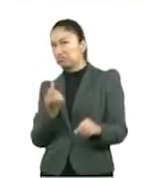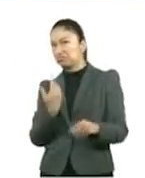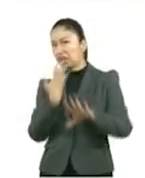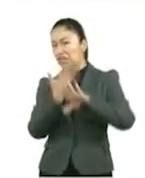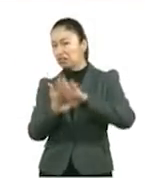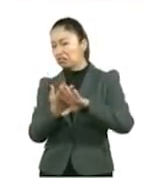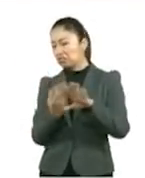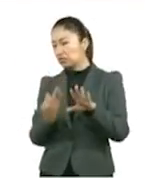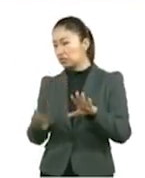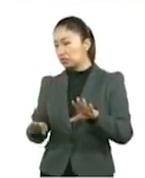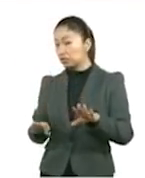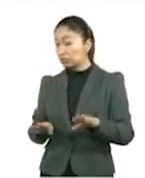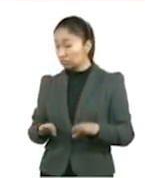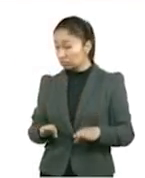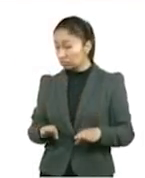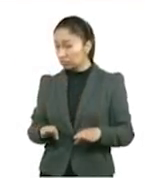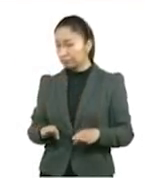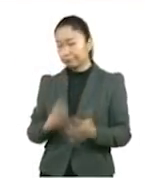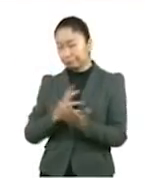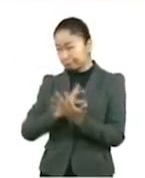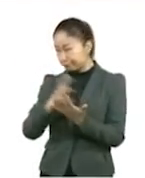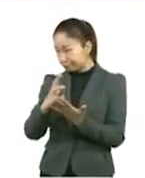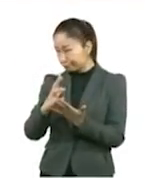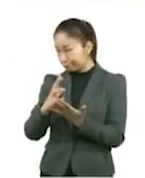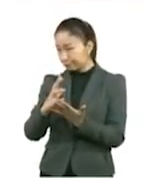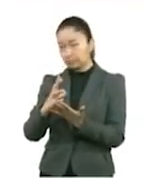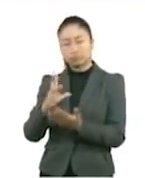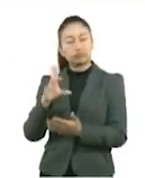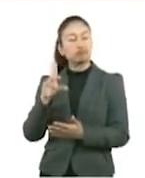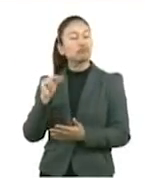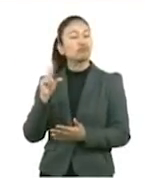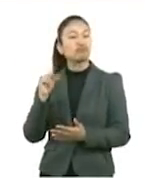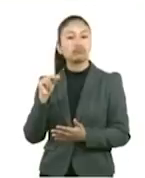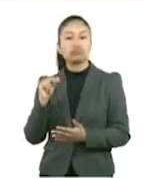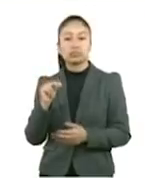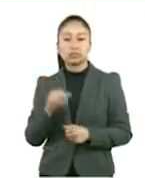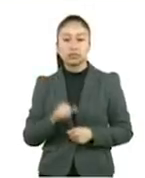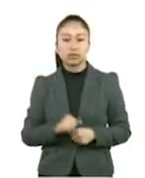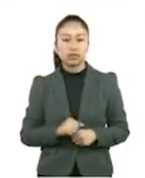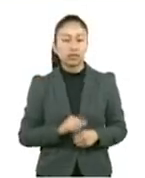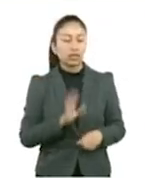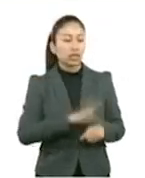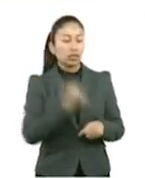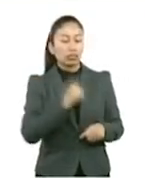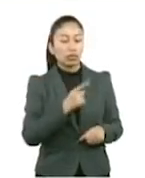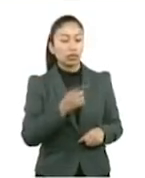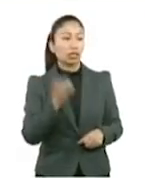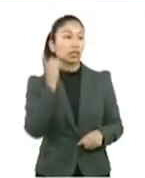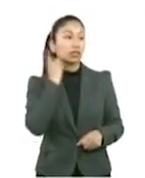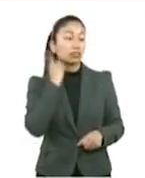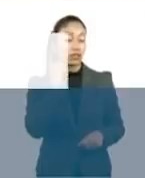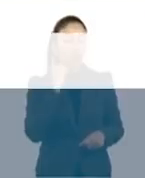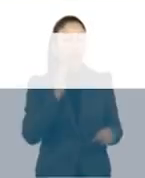diputados y diputadas de nuestro país no están para defender a Iberdrola, no están para defender a las